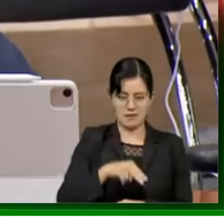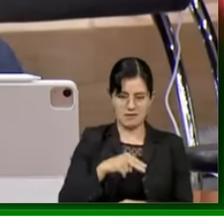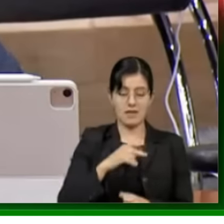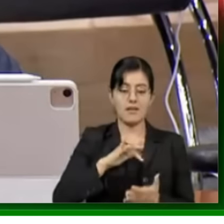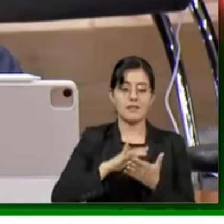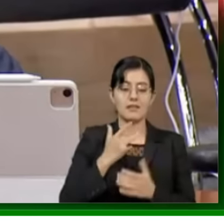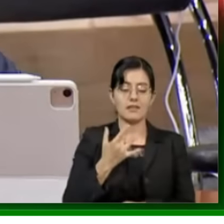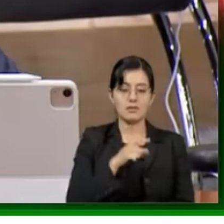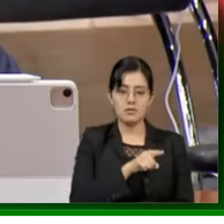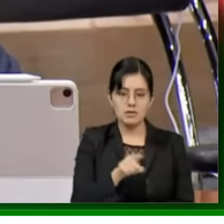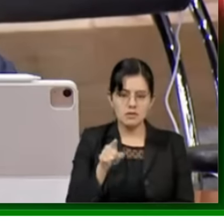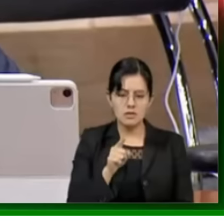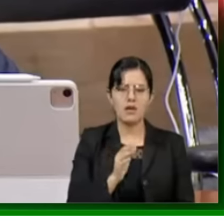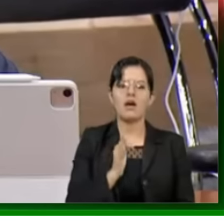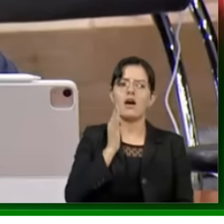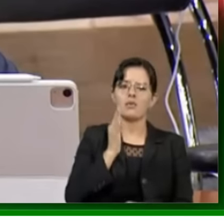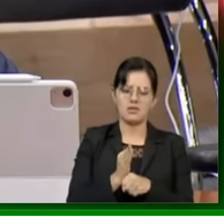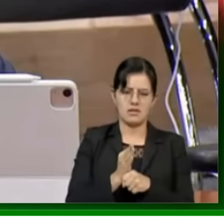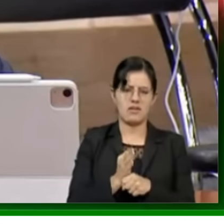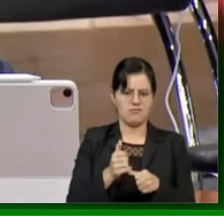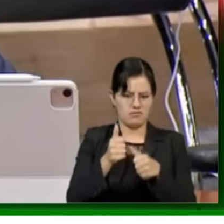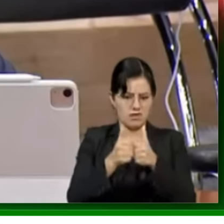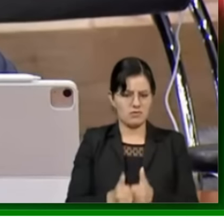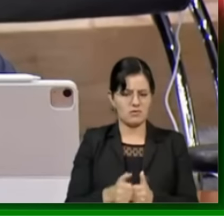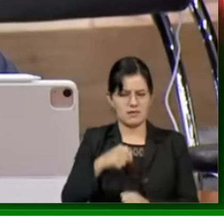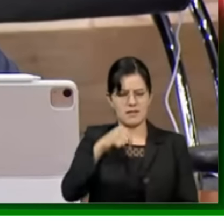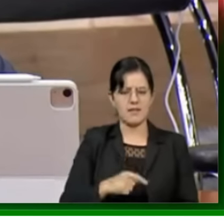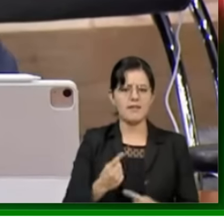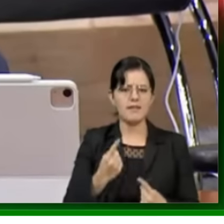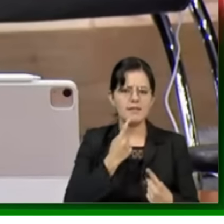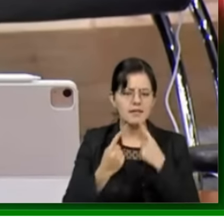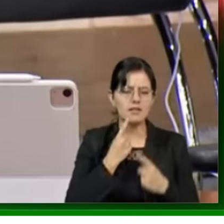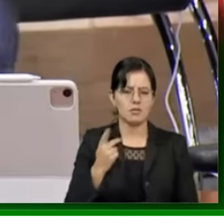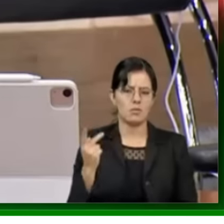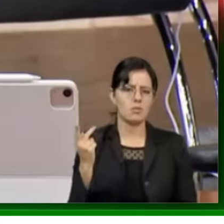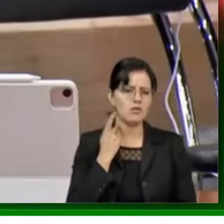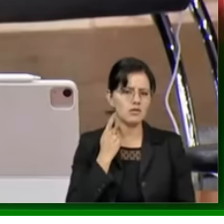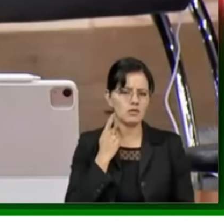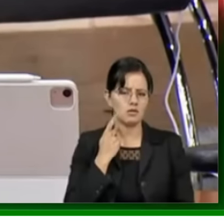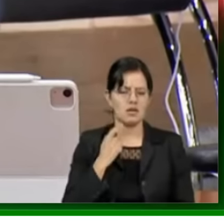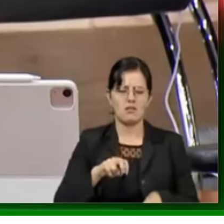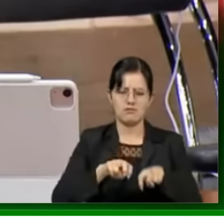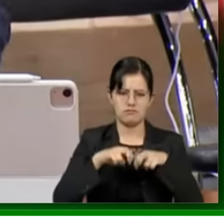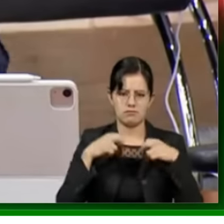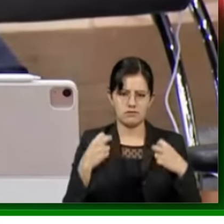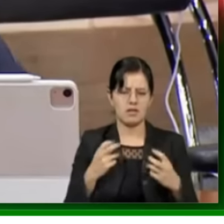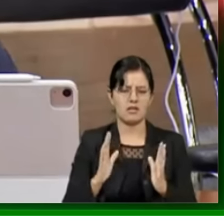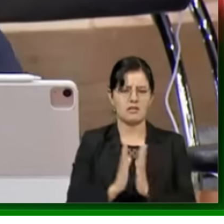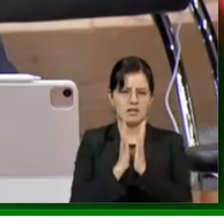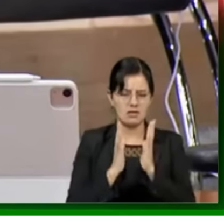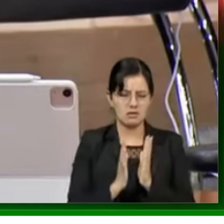a ustedes estamos aquí debatiendo los políticos en esta herradura de la